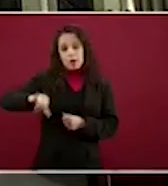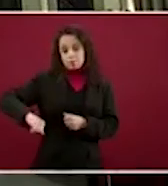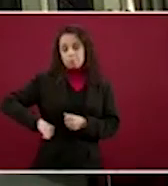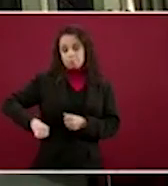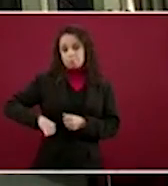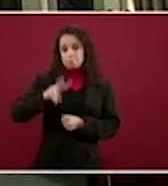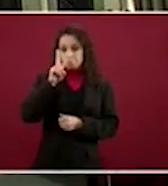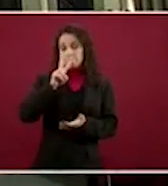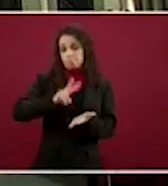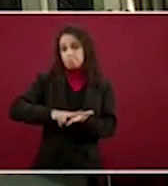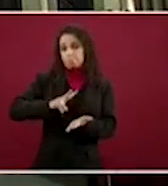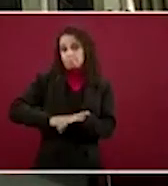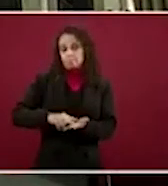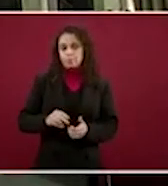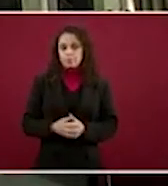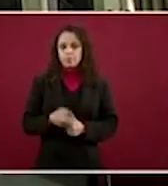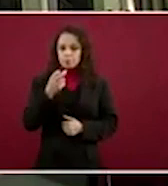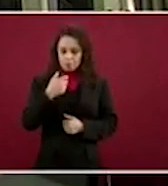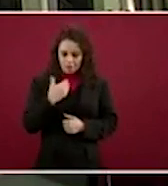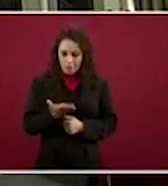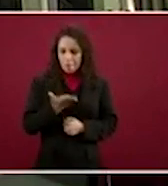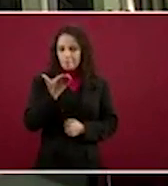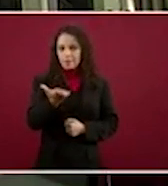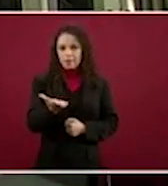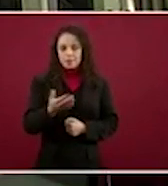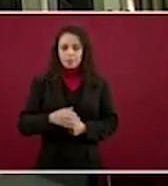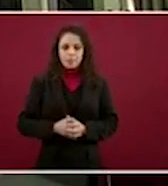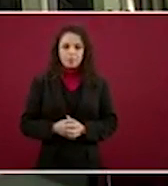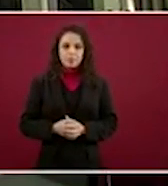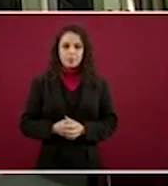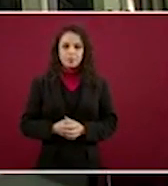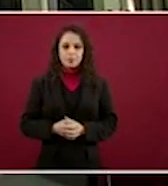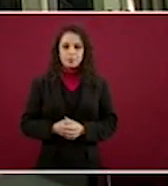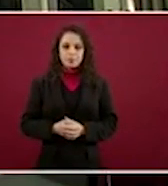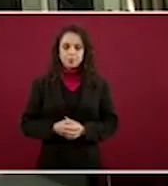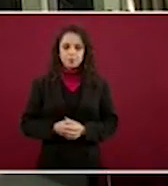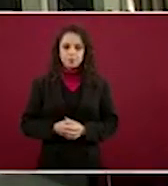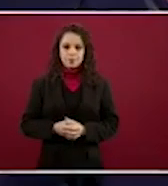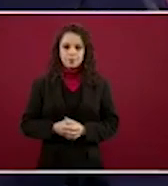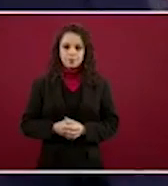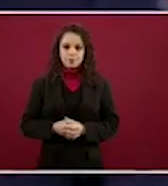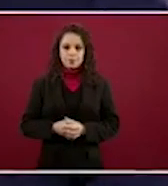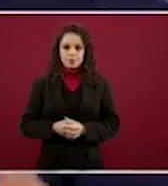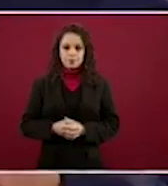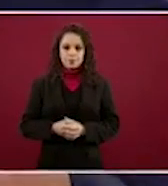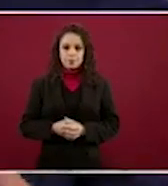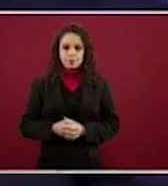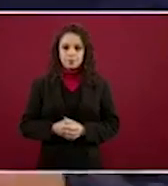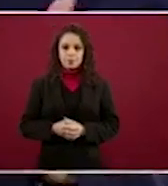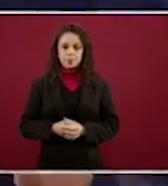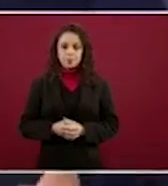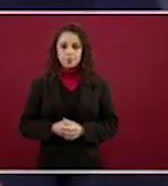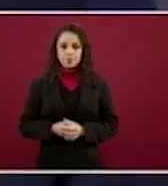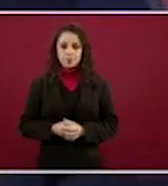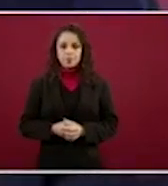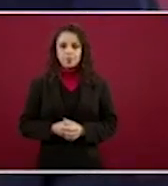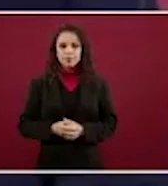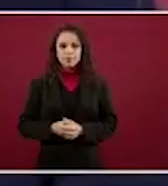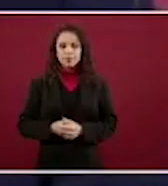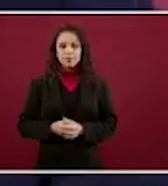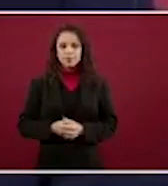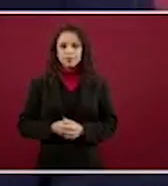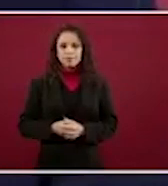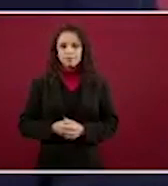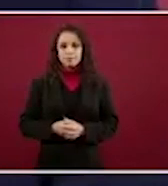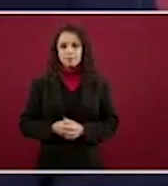lópez obrador destacó la votación que se dio en el senado de la república donde hubo 107 a favor y sólo